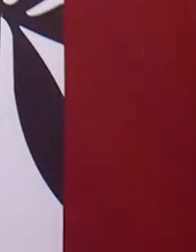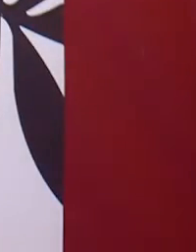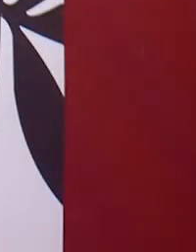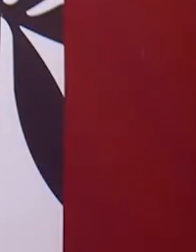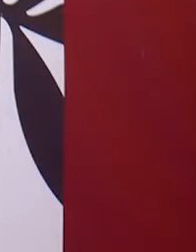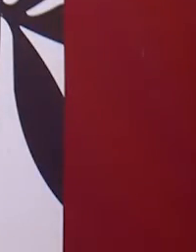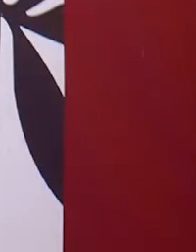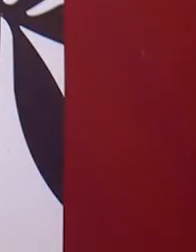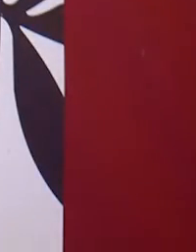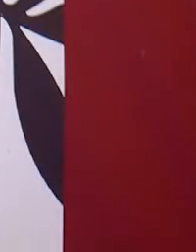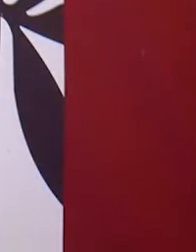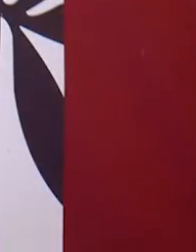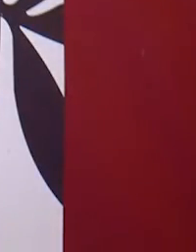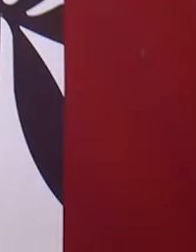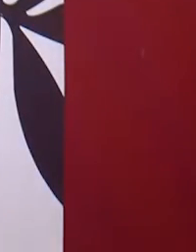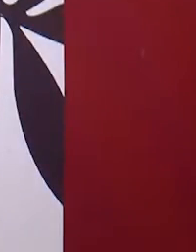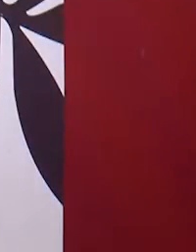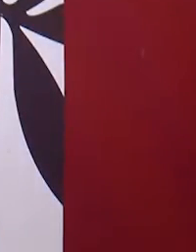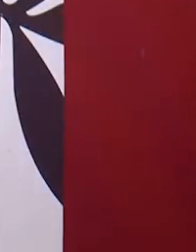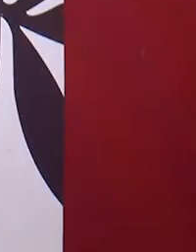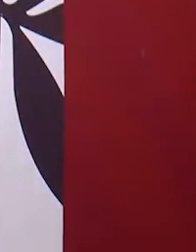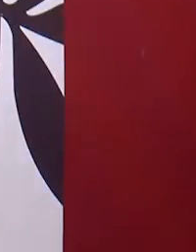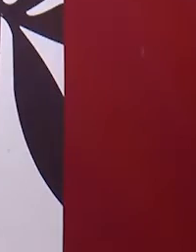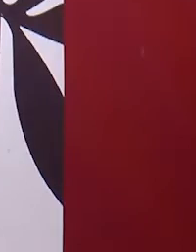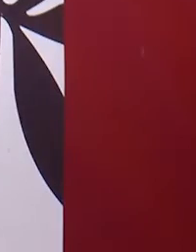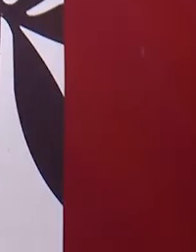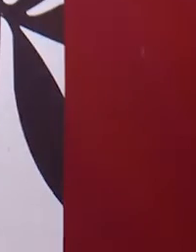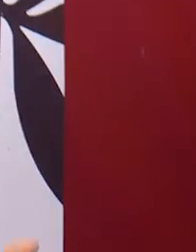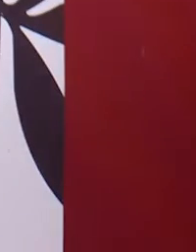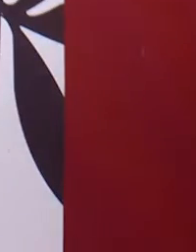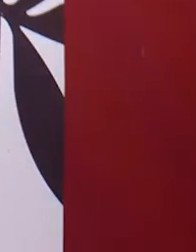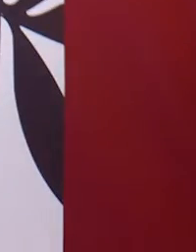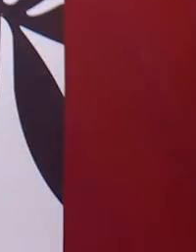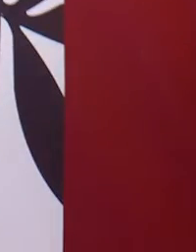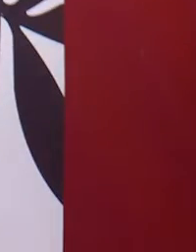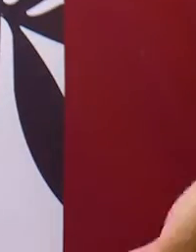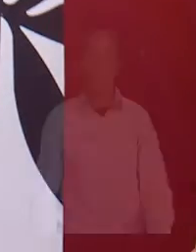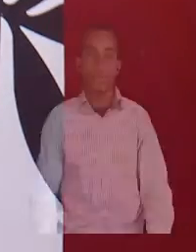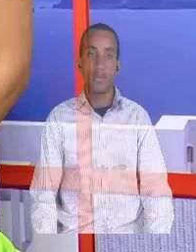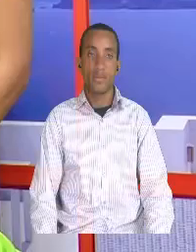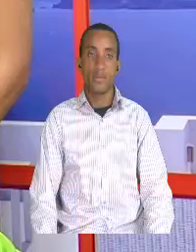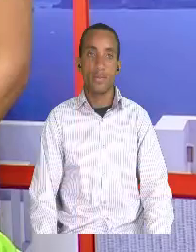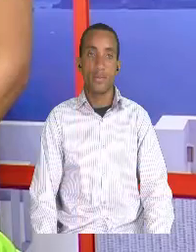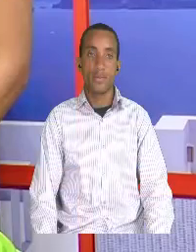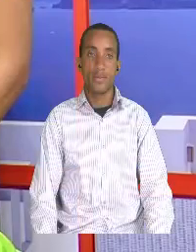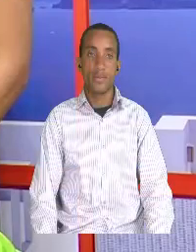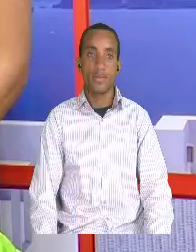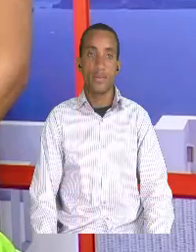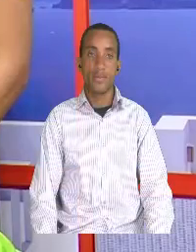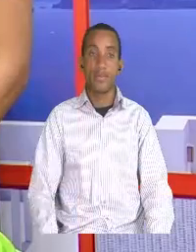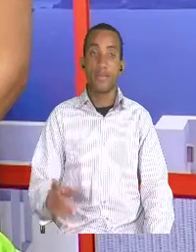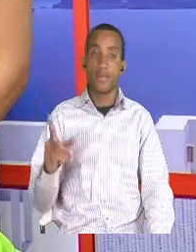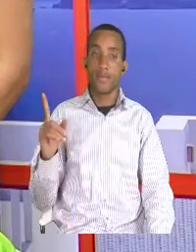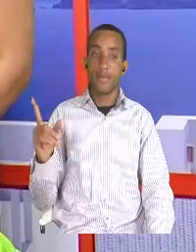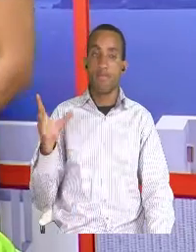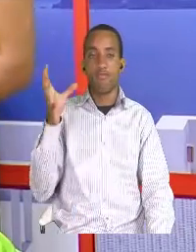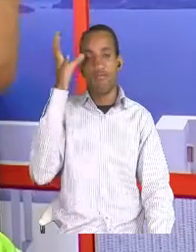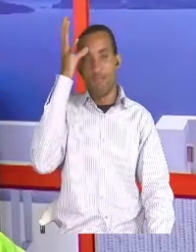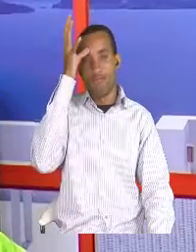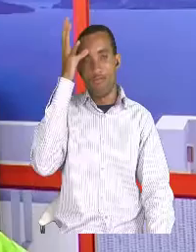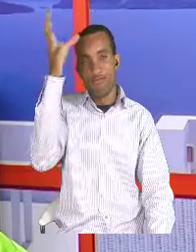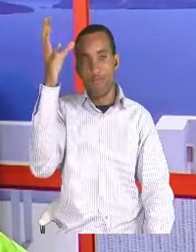salud, la figura, llega la hora del snack saludable. Y para eso nada más y nada menos que nuestra experta en alimentación saludable. ¿Qué nos vas a preparar